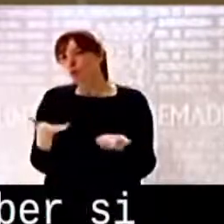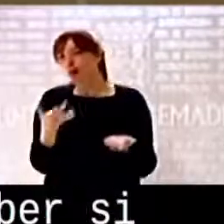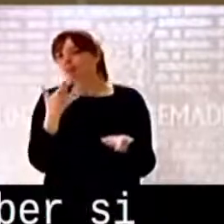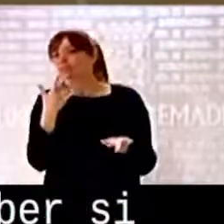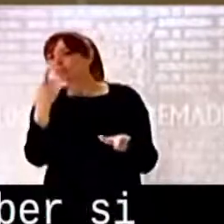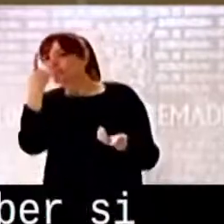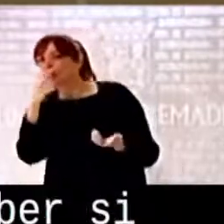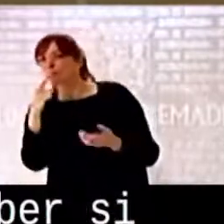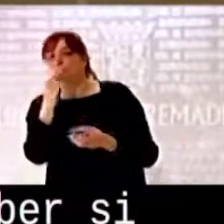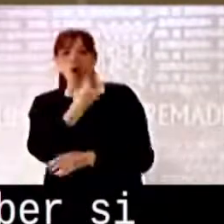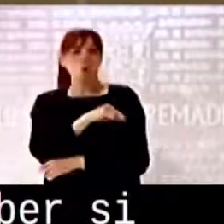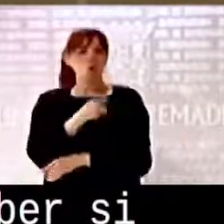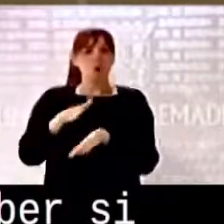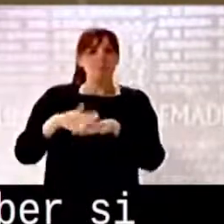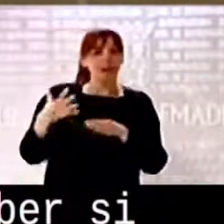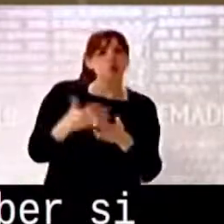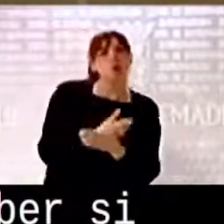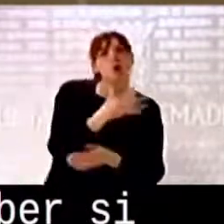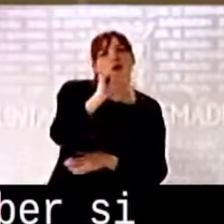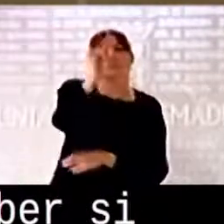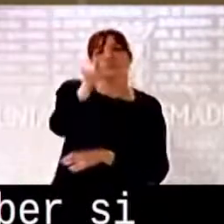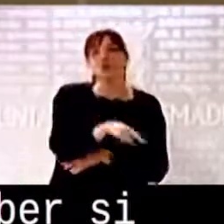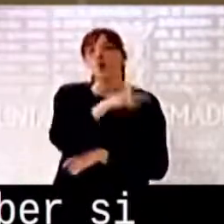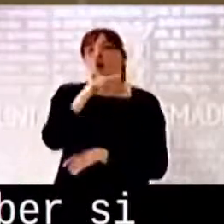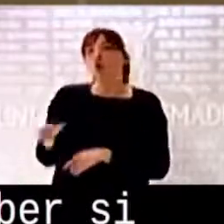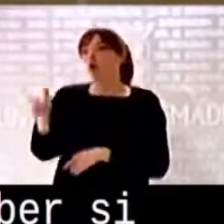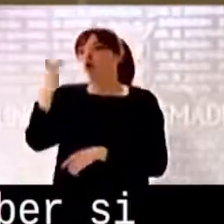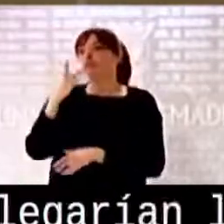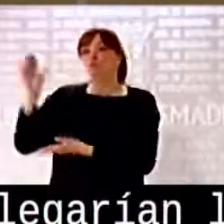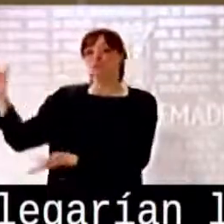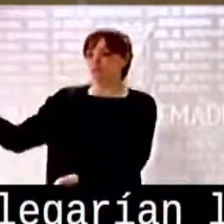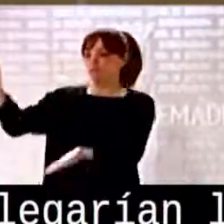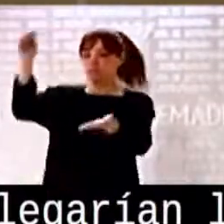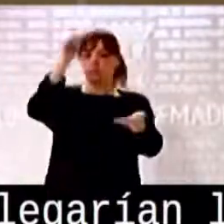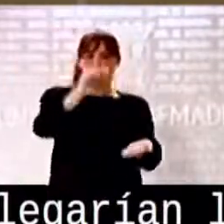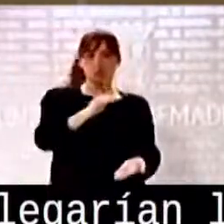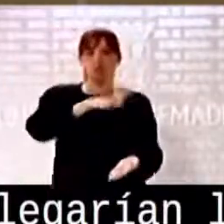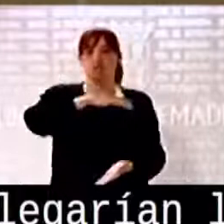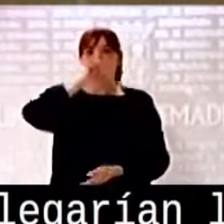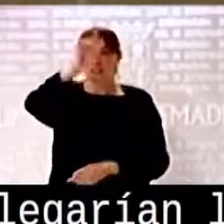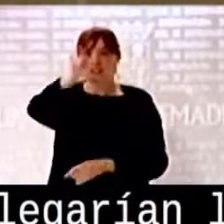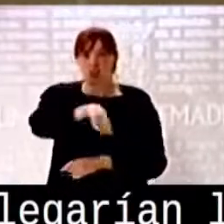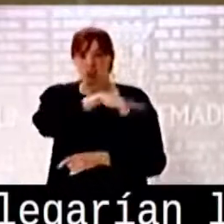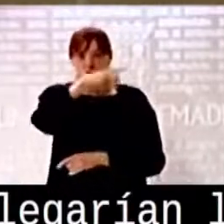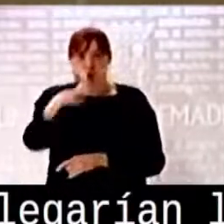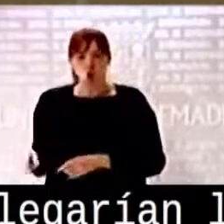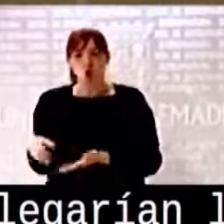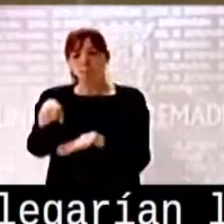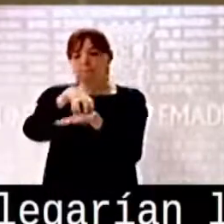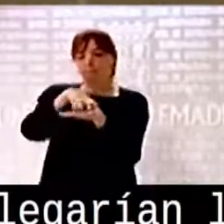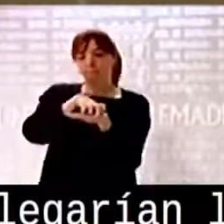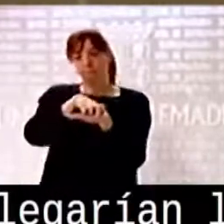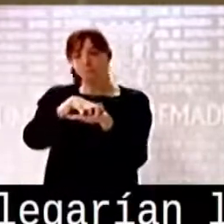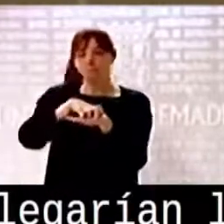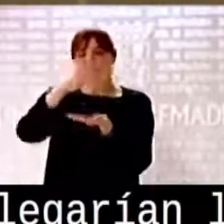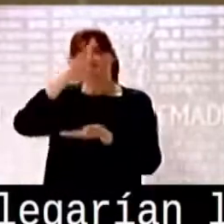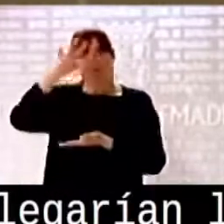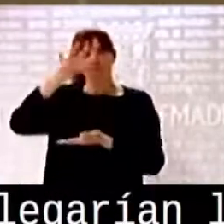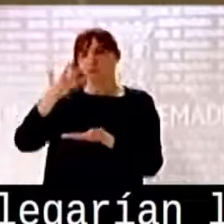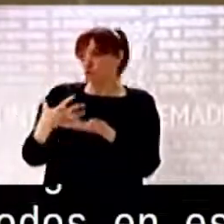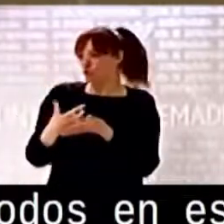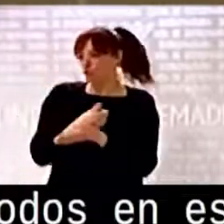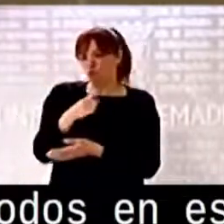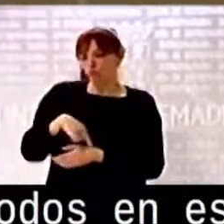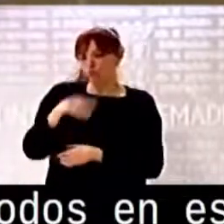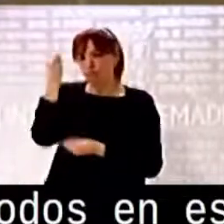habría vacunas para todos, si nos llegarían las vacunas, si no llegarían. Vivíamos todos en